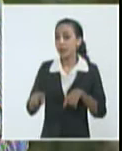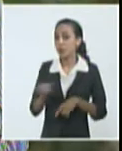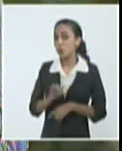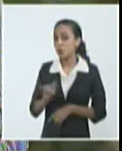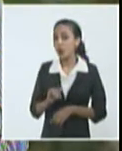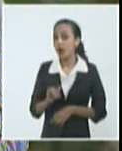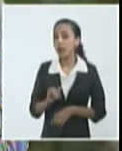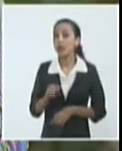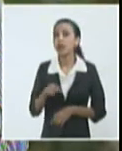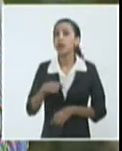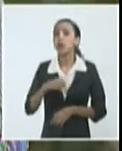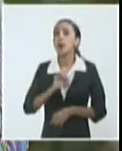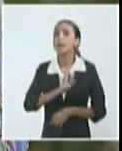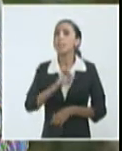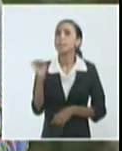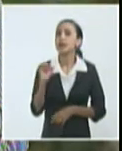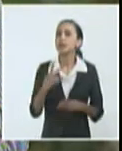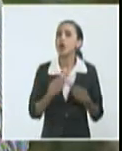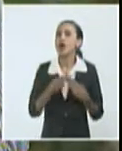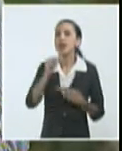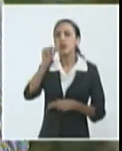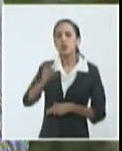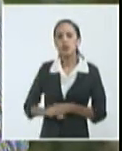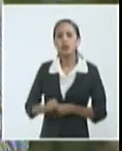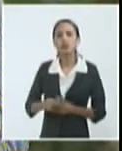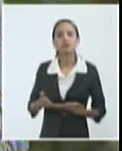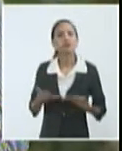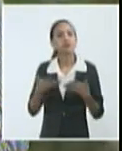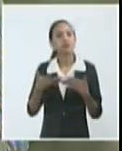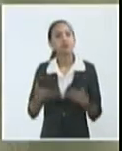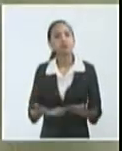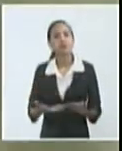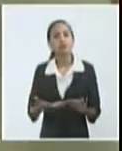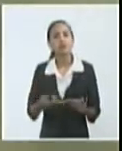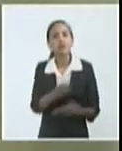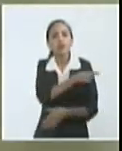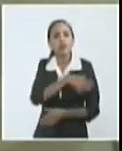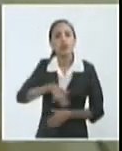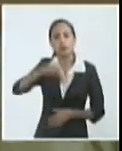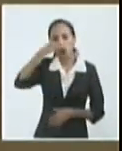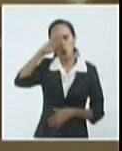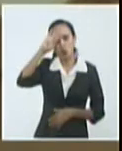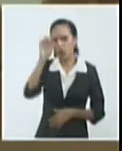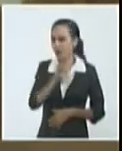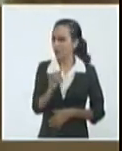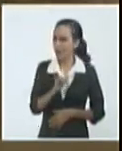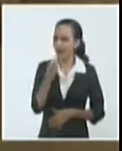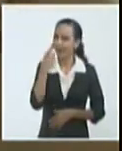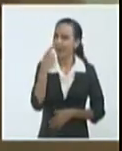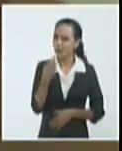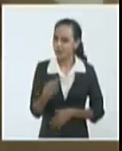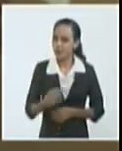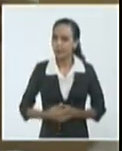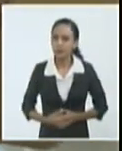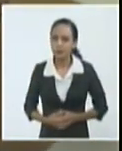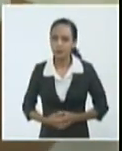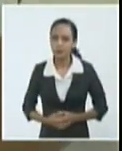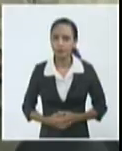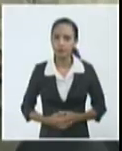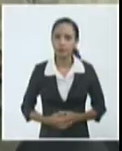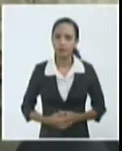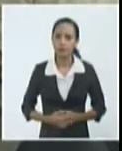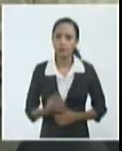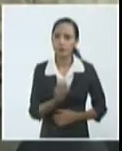este un premio a la heroicidad y a la dignidad del pueblo cubano. Estamos vacunados,